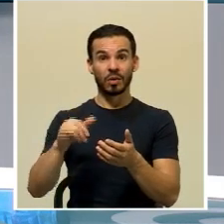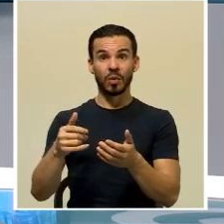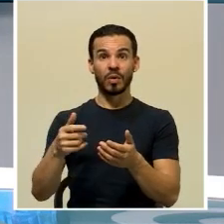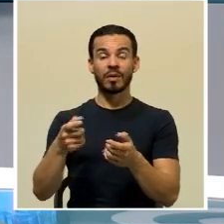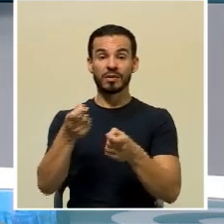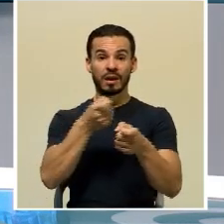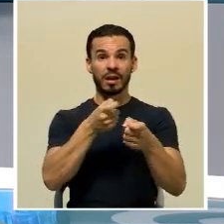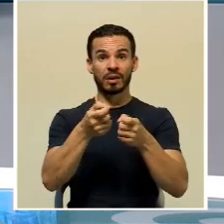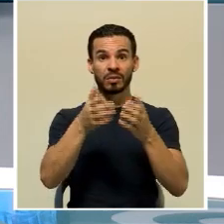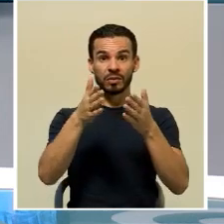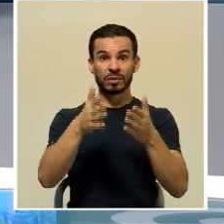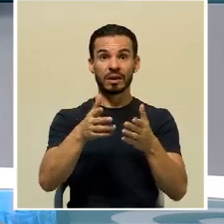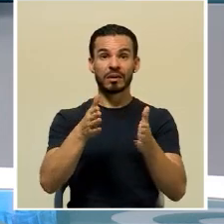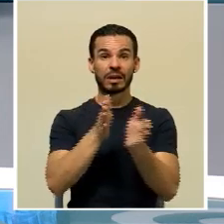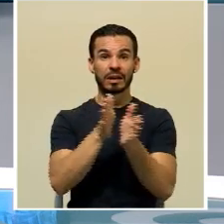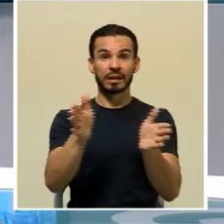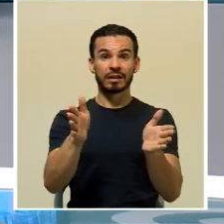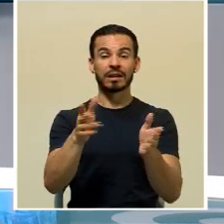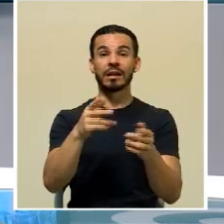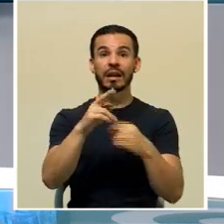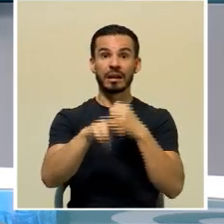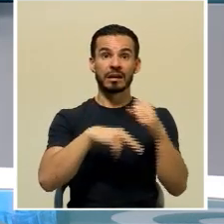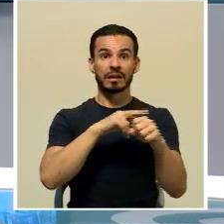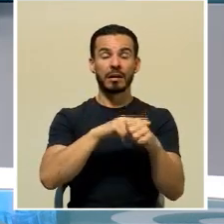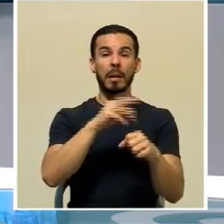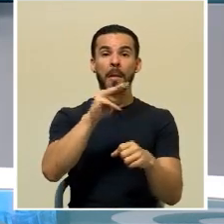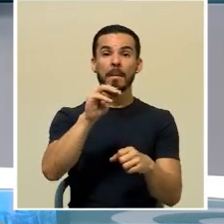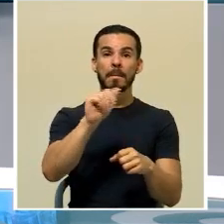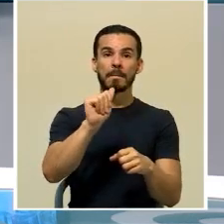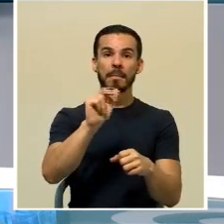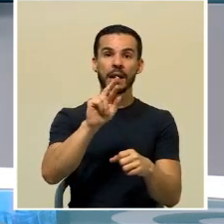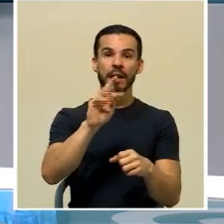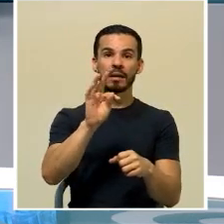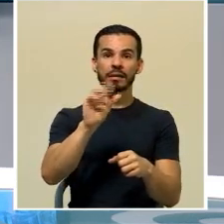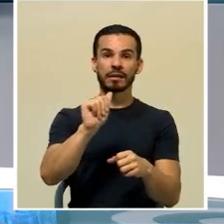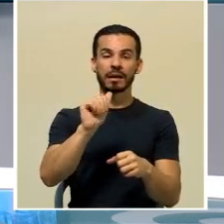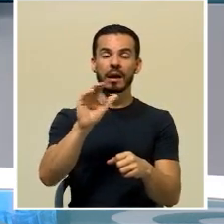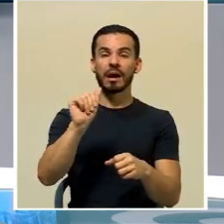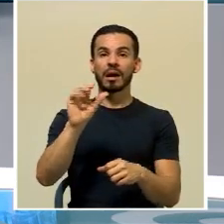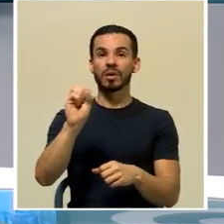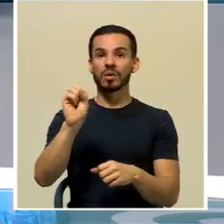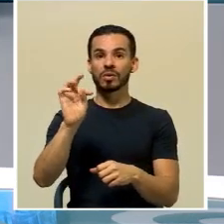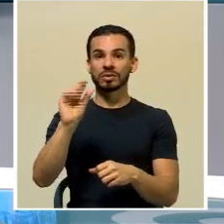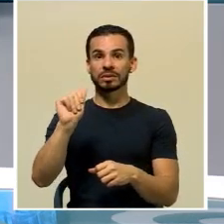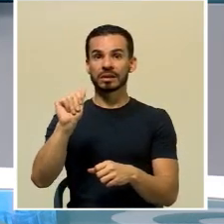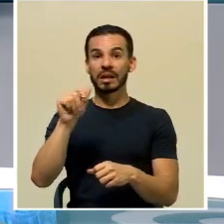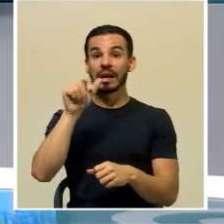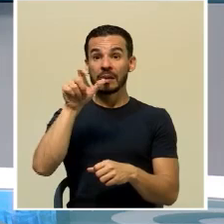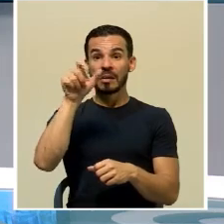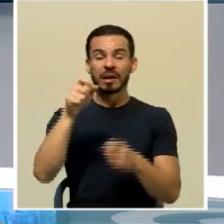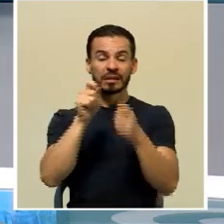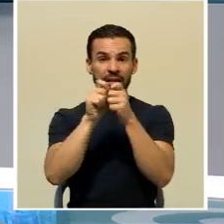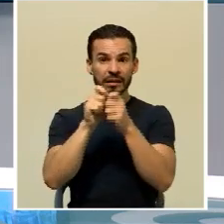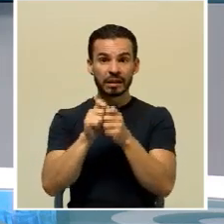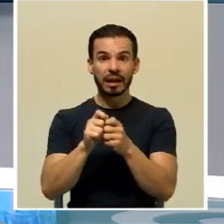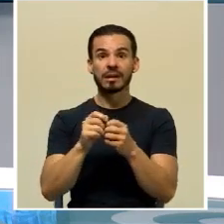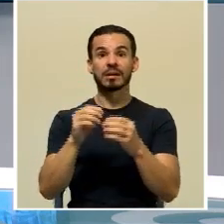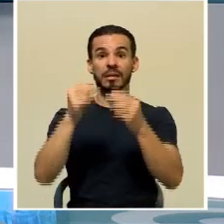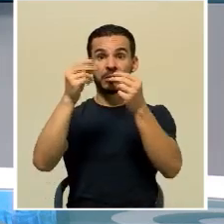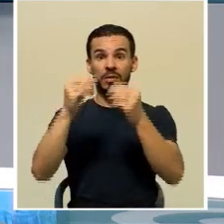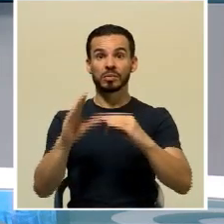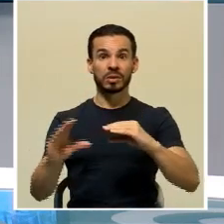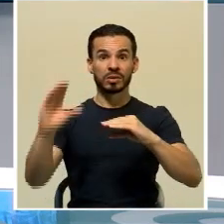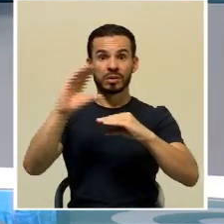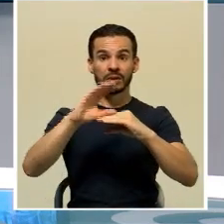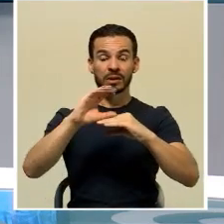la Contralora General de la República, Marta Costa, para ahondar en detalles sobre el presupuesto extraordinario. Durante